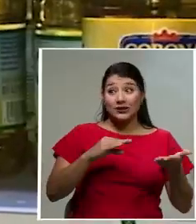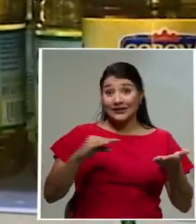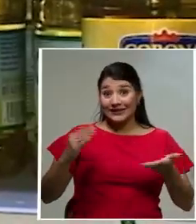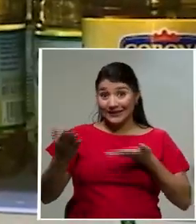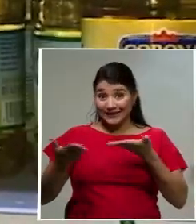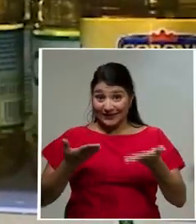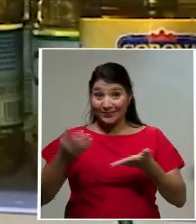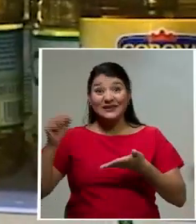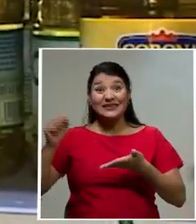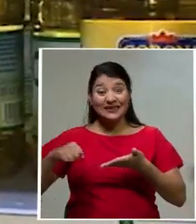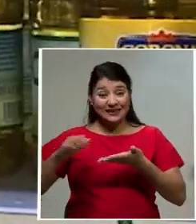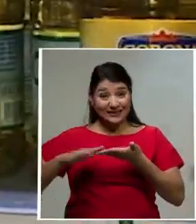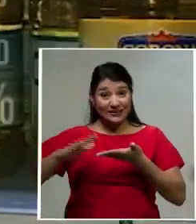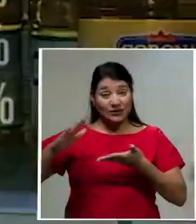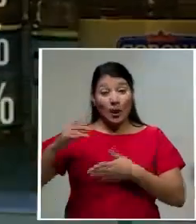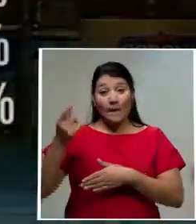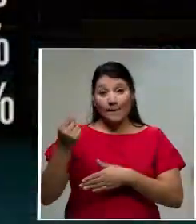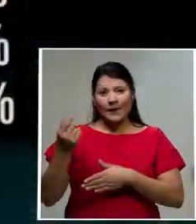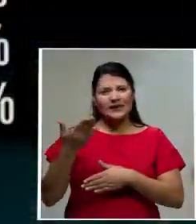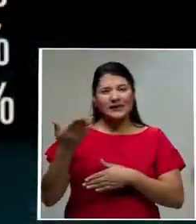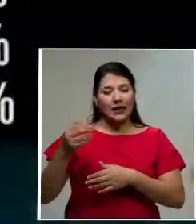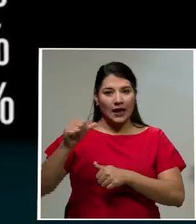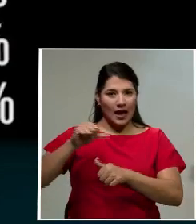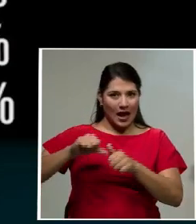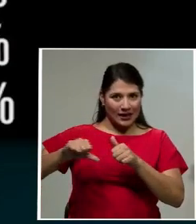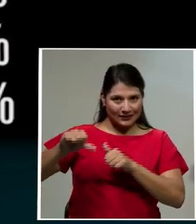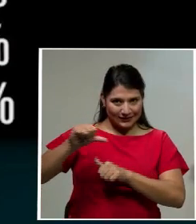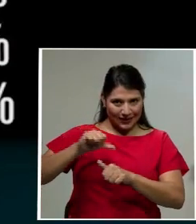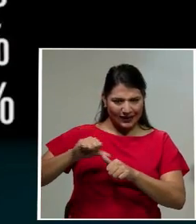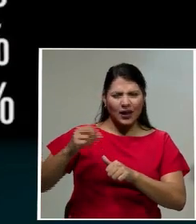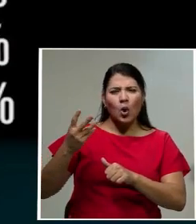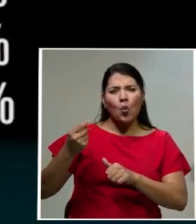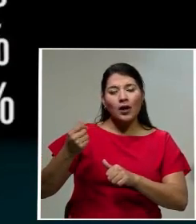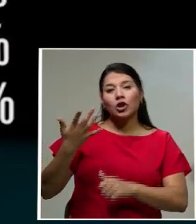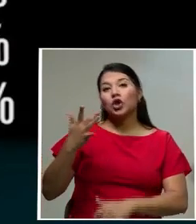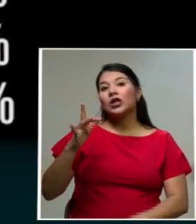sí subieron de precio fueron el aceite con una alza del